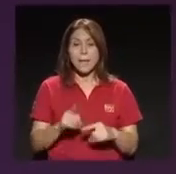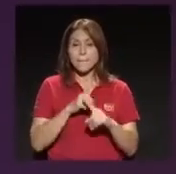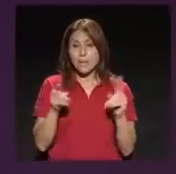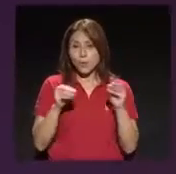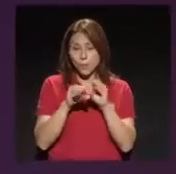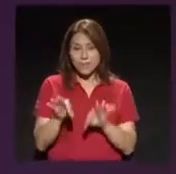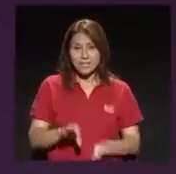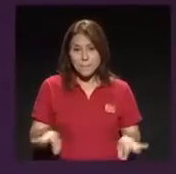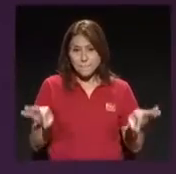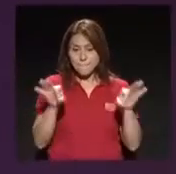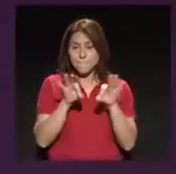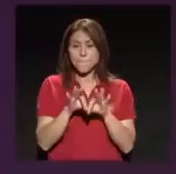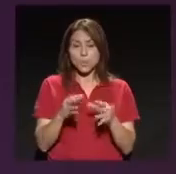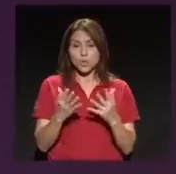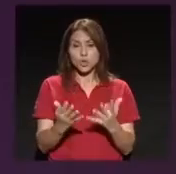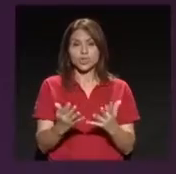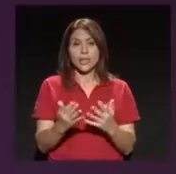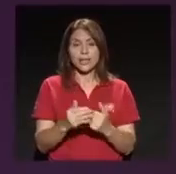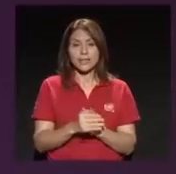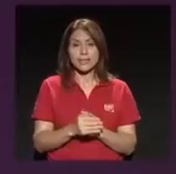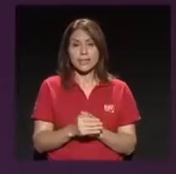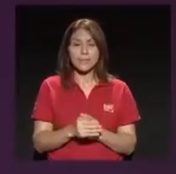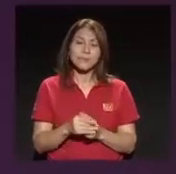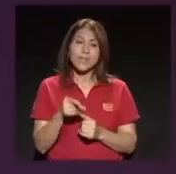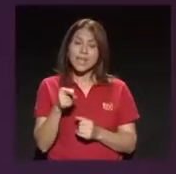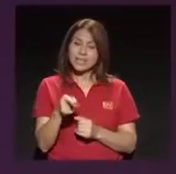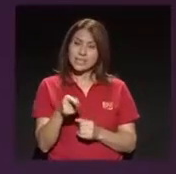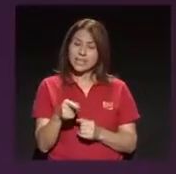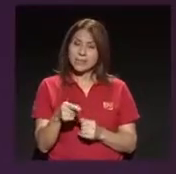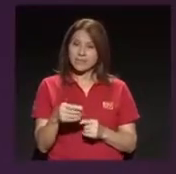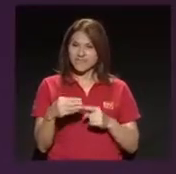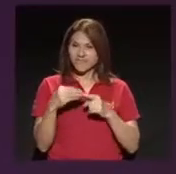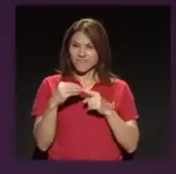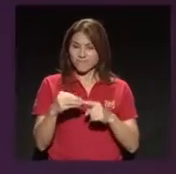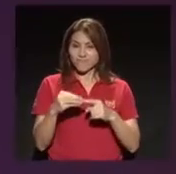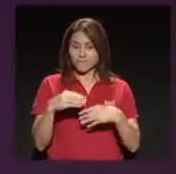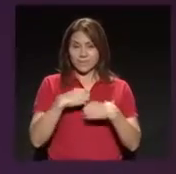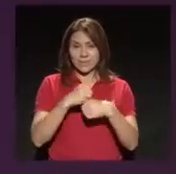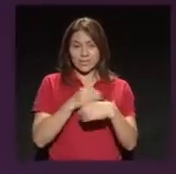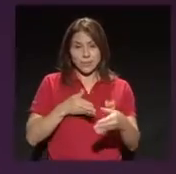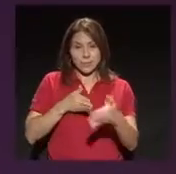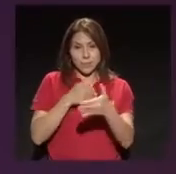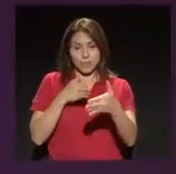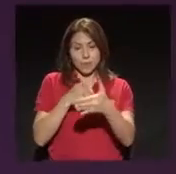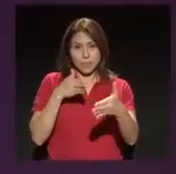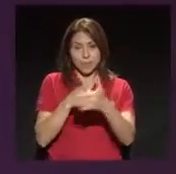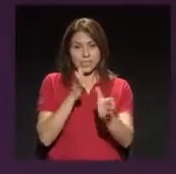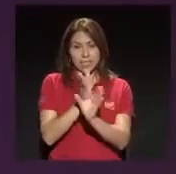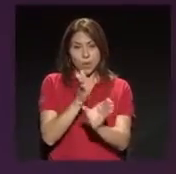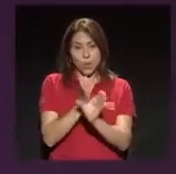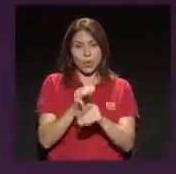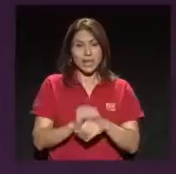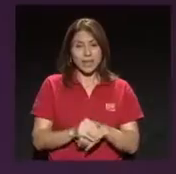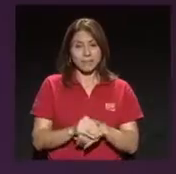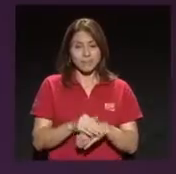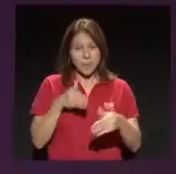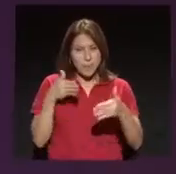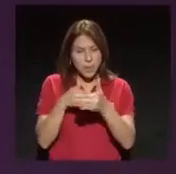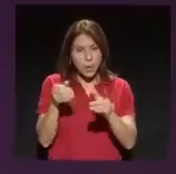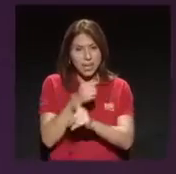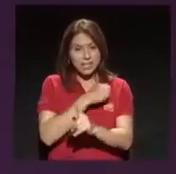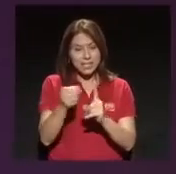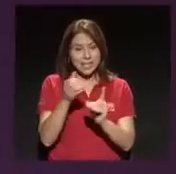importante que hay que decir es que es sobre todo violencia psicológica, ¿verdad? Violencia psicológica que